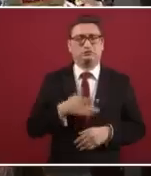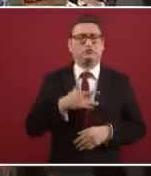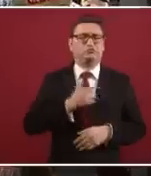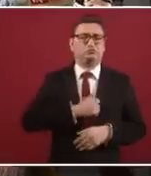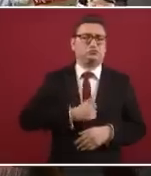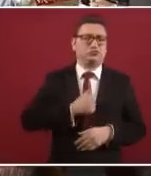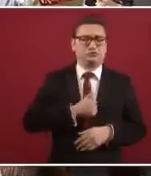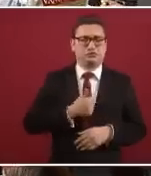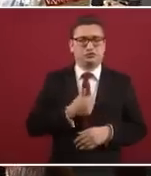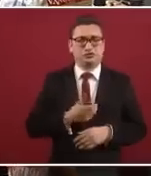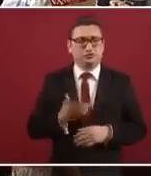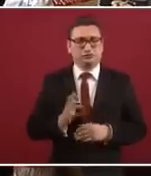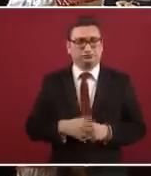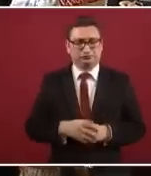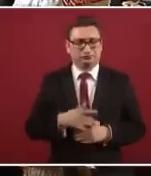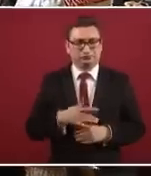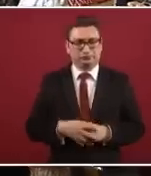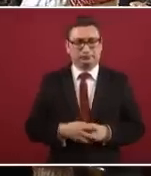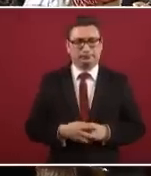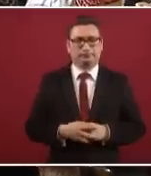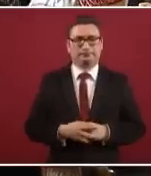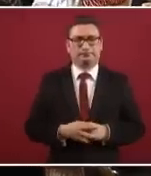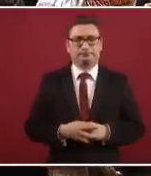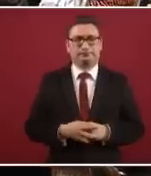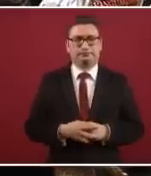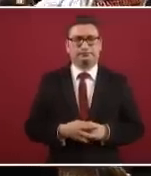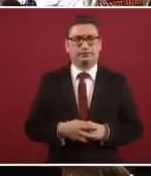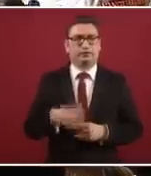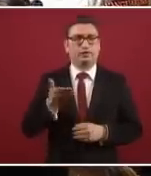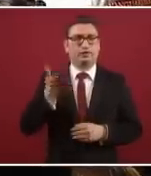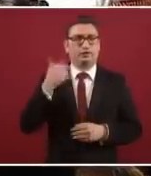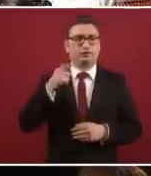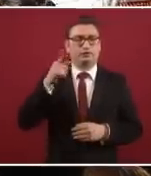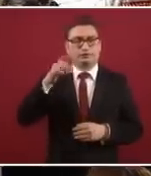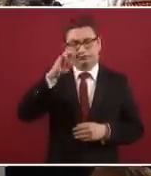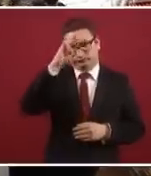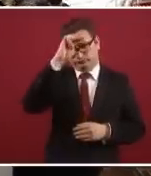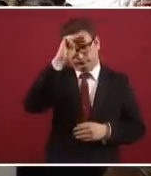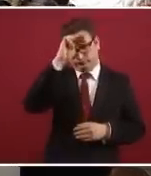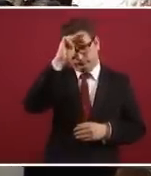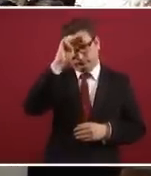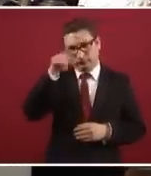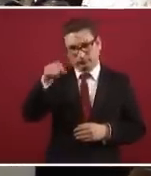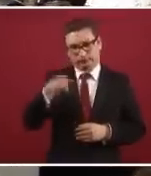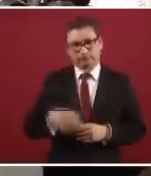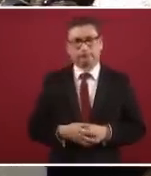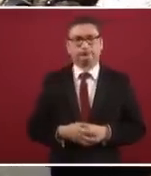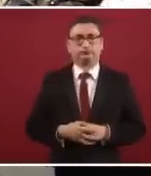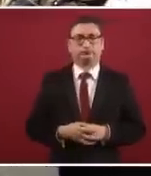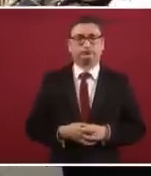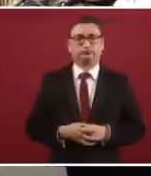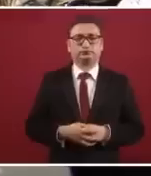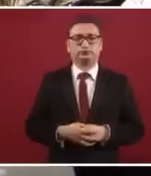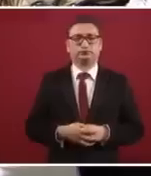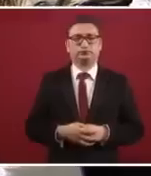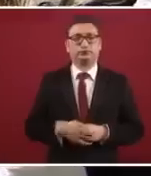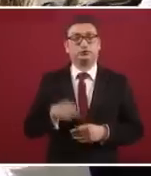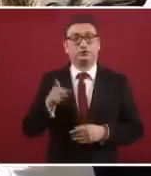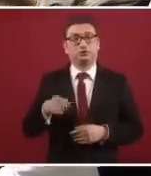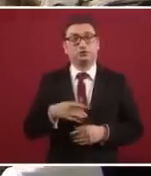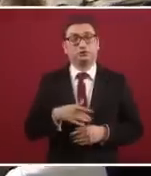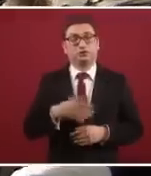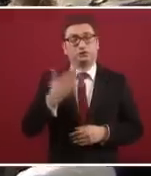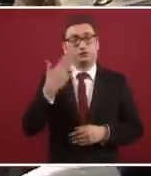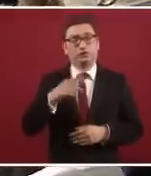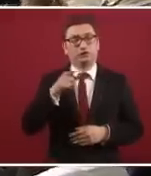lamentable que se presentó en Monterrey y que le costó la